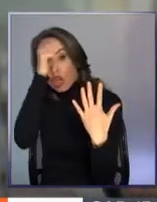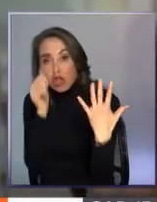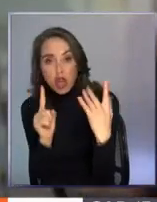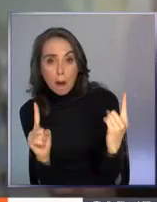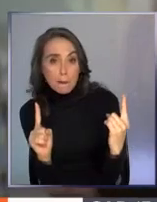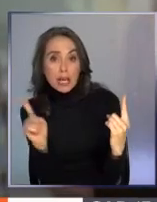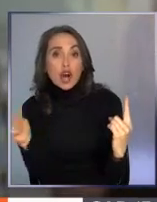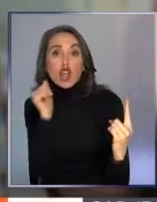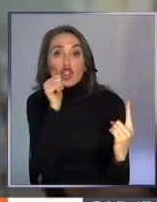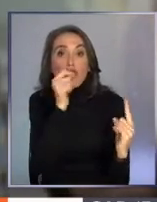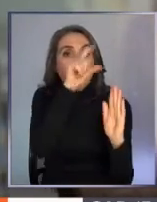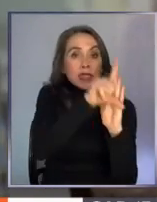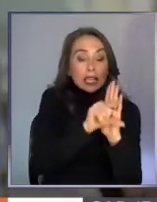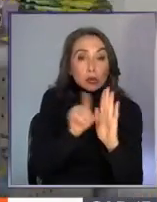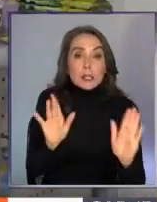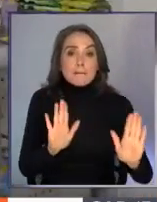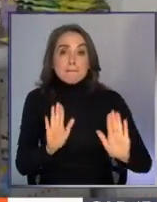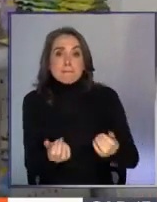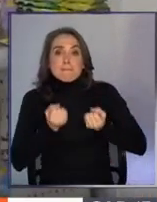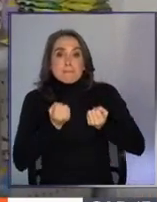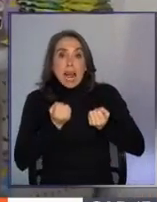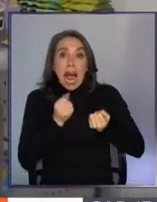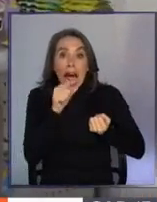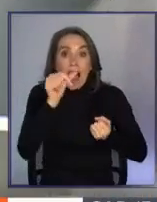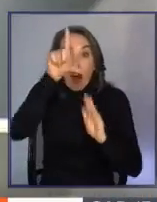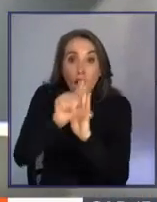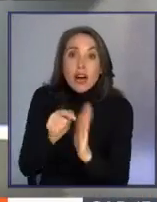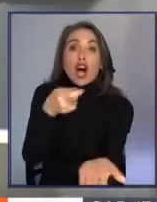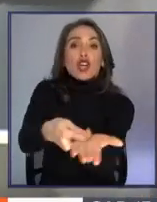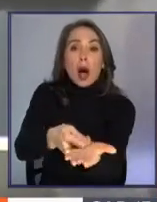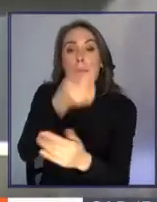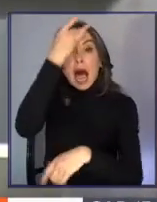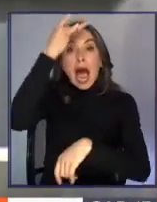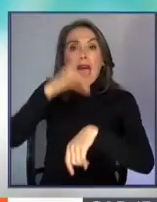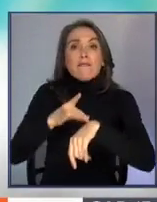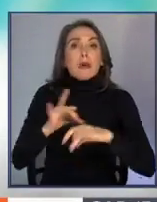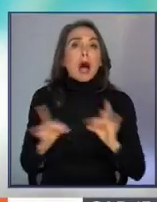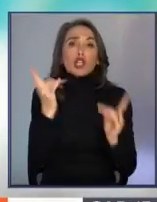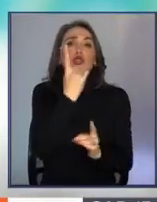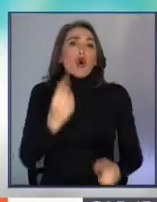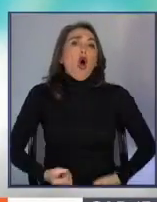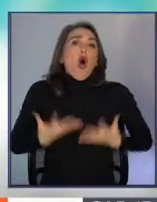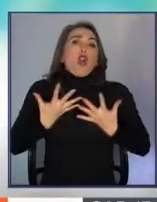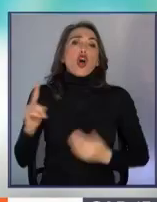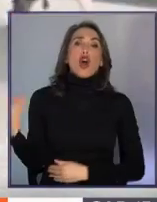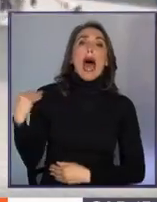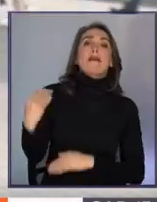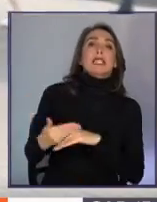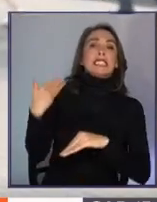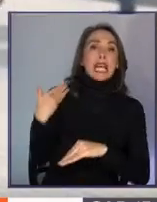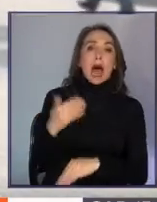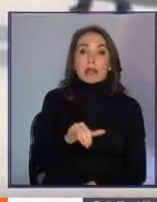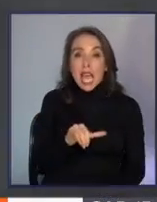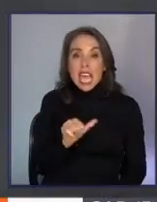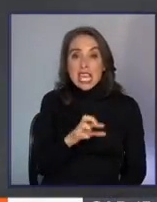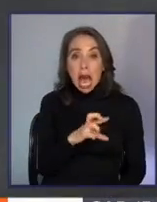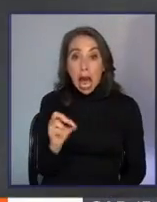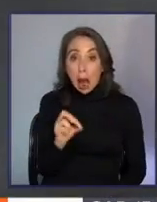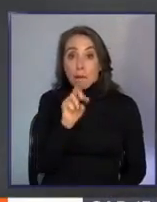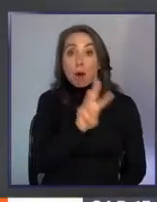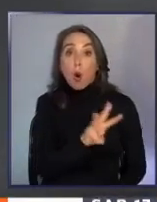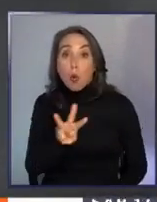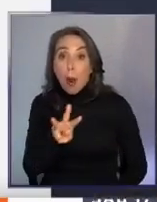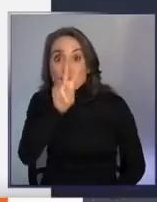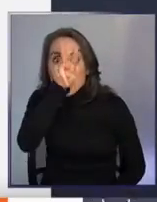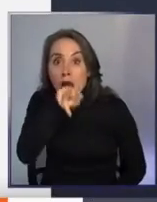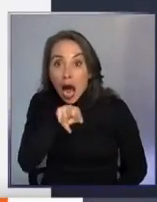días, ellos van buscando en qué momento les conviene más. Pero como para enfermarse no hay aviso, YAP es una aplicación de las que ayuda a comparar valores, tal